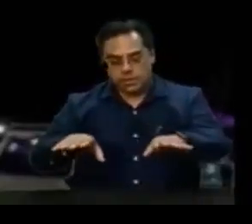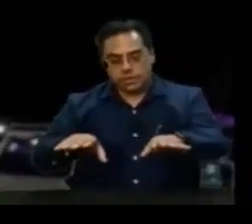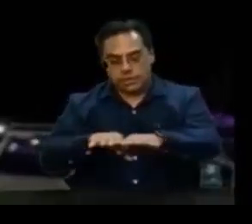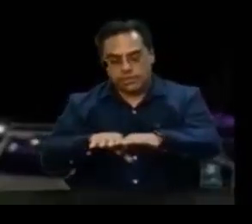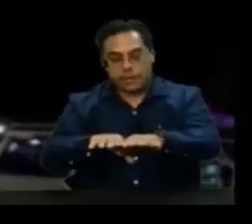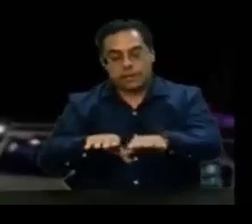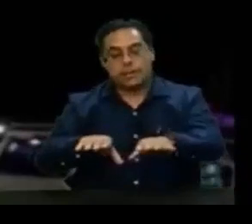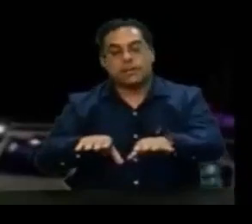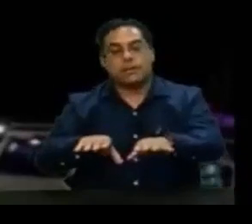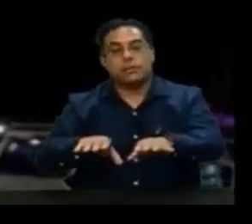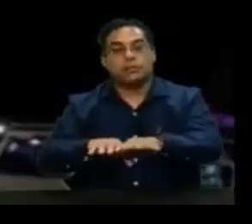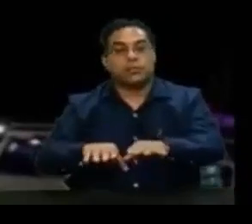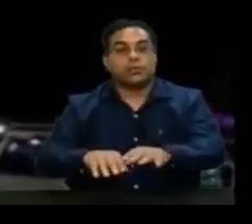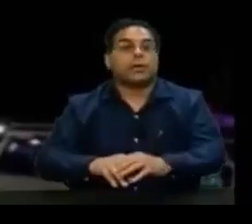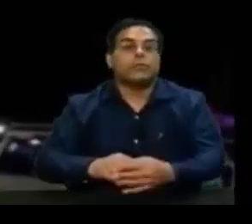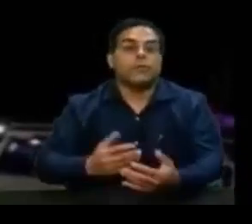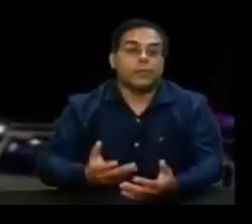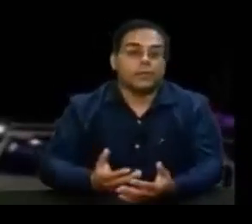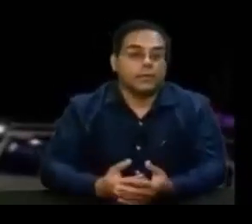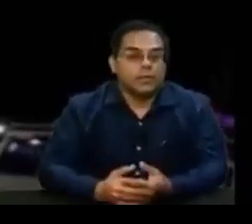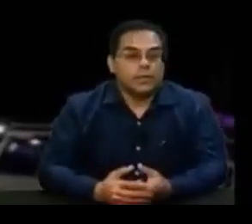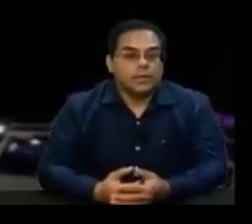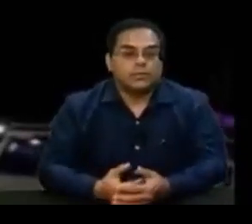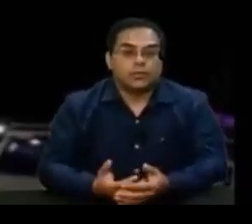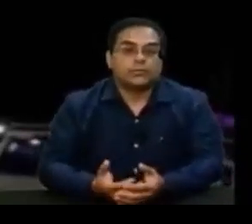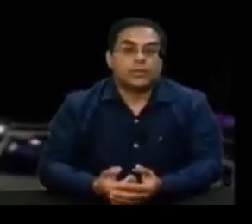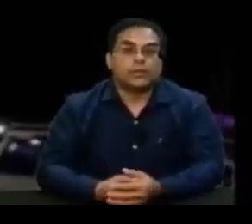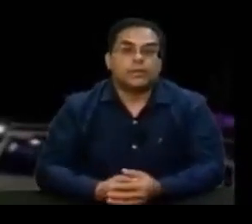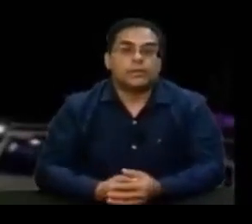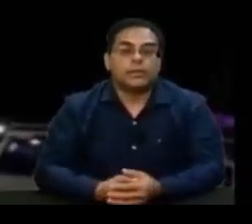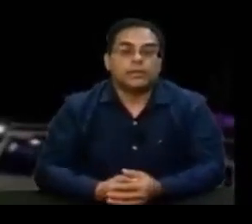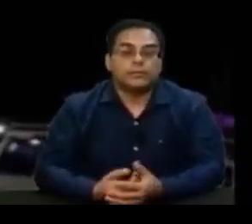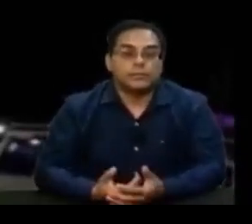tejido atrapa el músculo recto inferior y nos causa